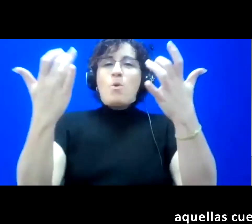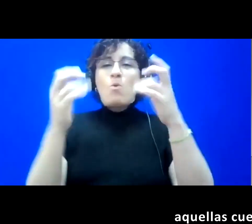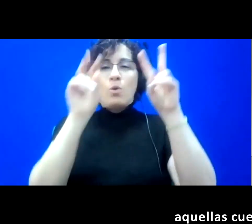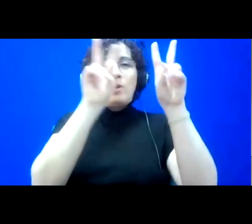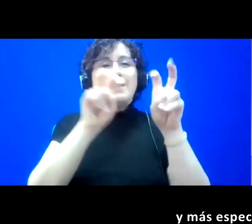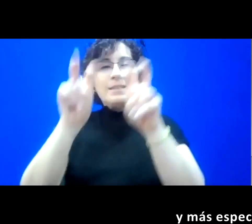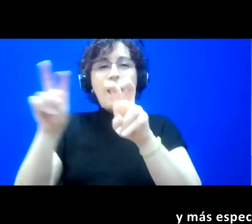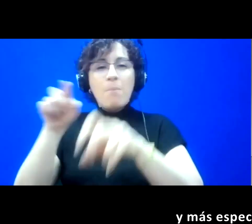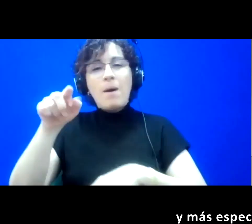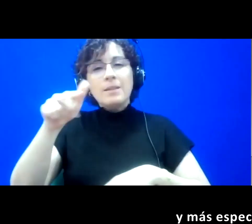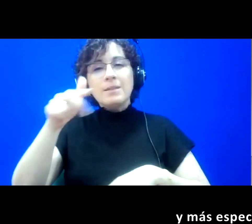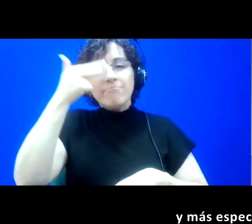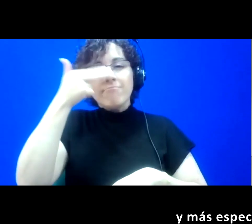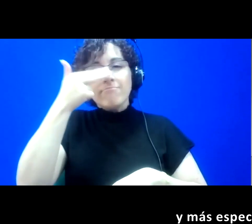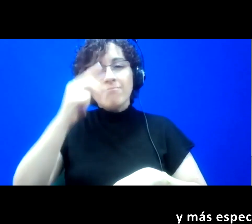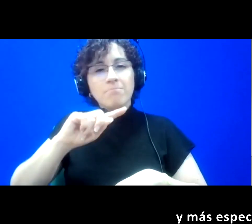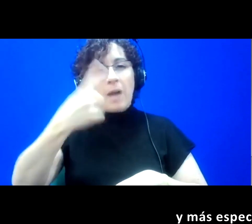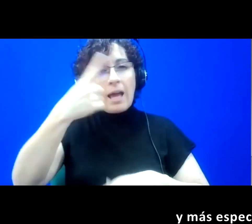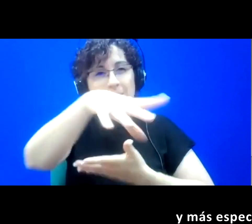interés y más